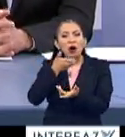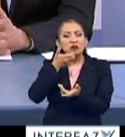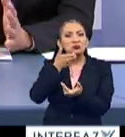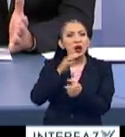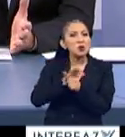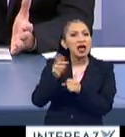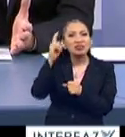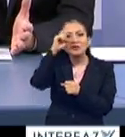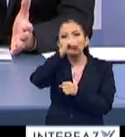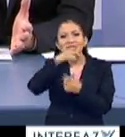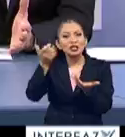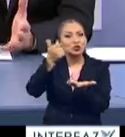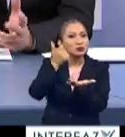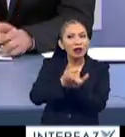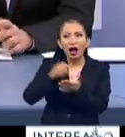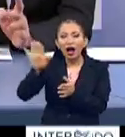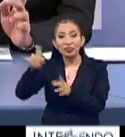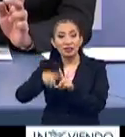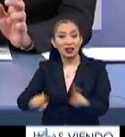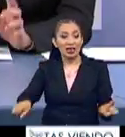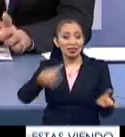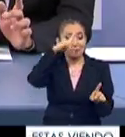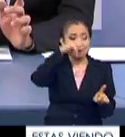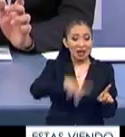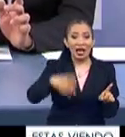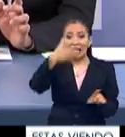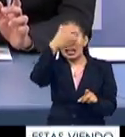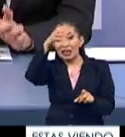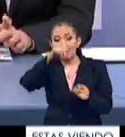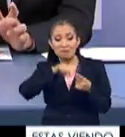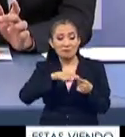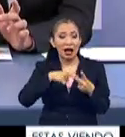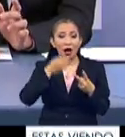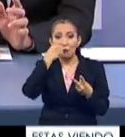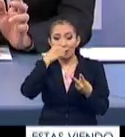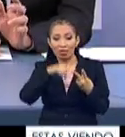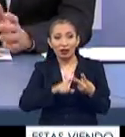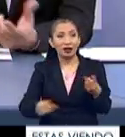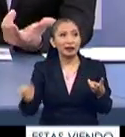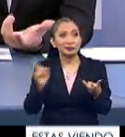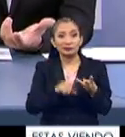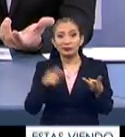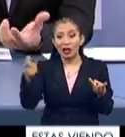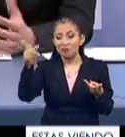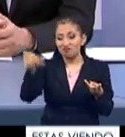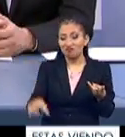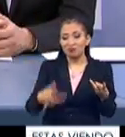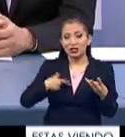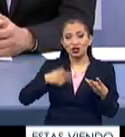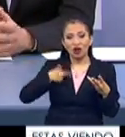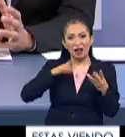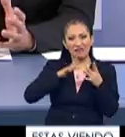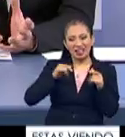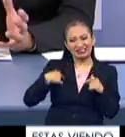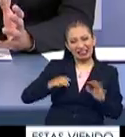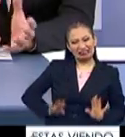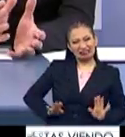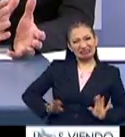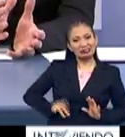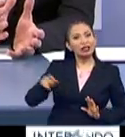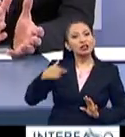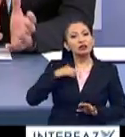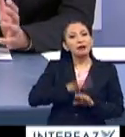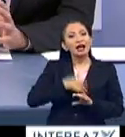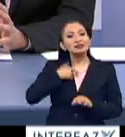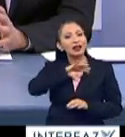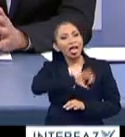adecuarte a pues, ciudades distintas por el clima, por la gastronomía, por la personalidad de los mismos franceses? ¿Qué fue lo que